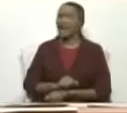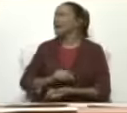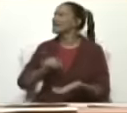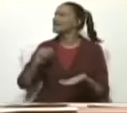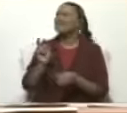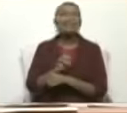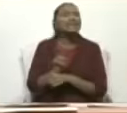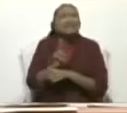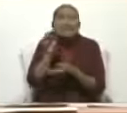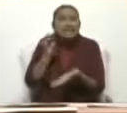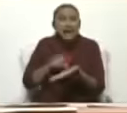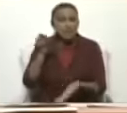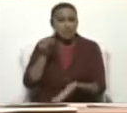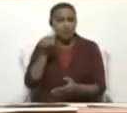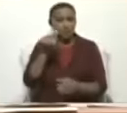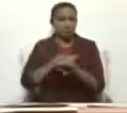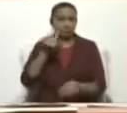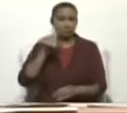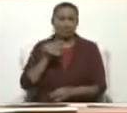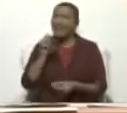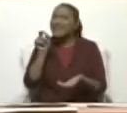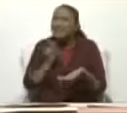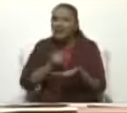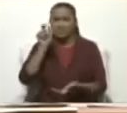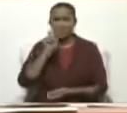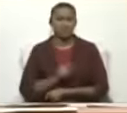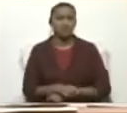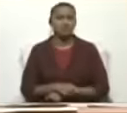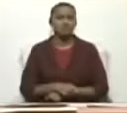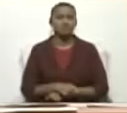Extremadamente rápido. Ese proceso.